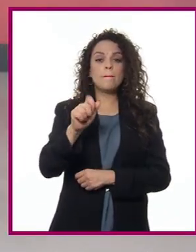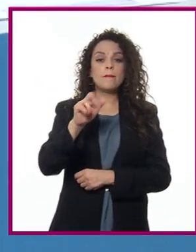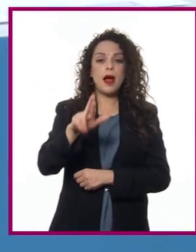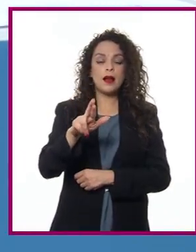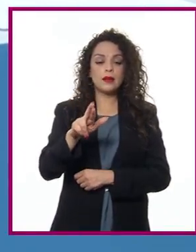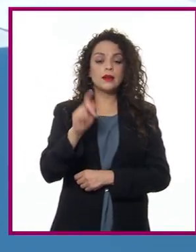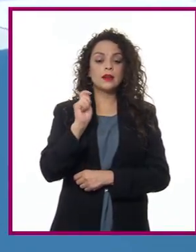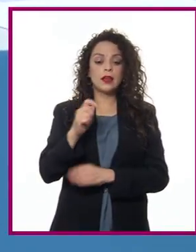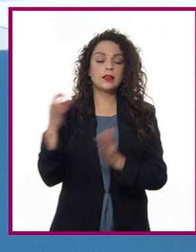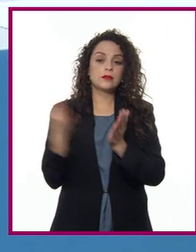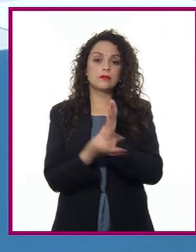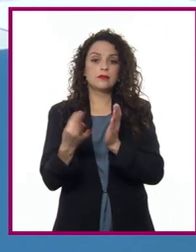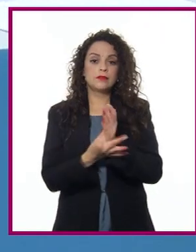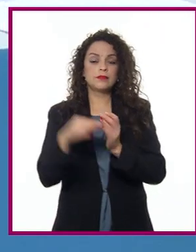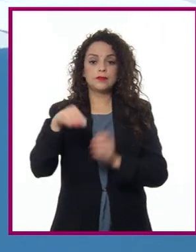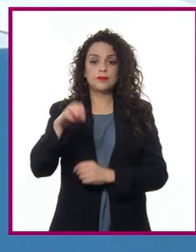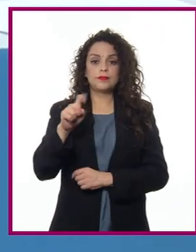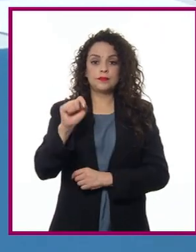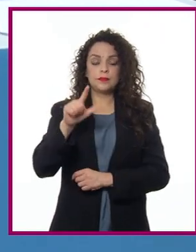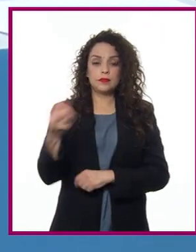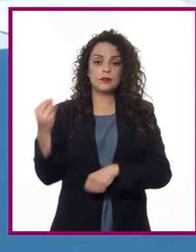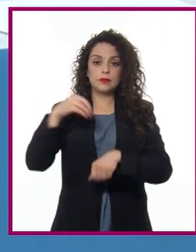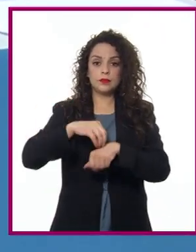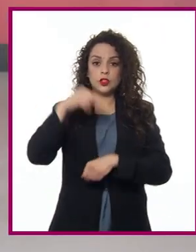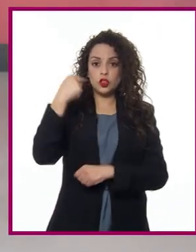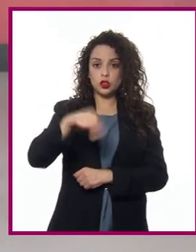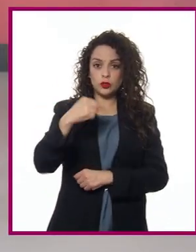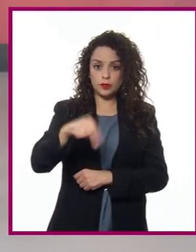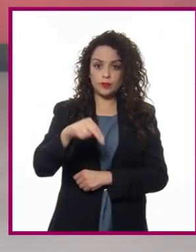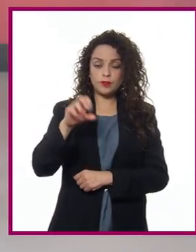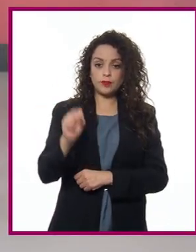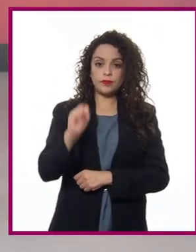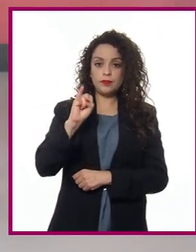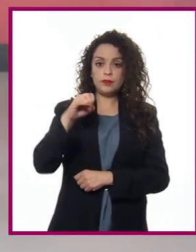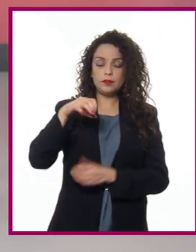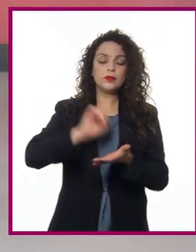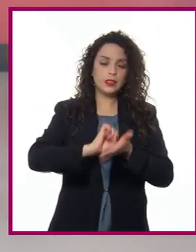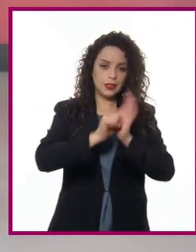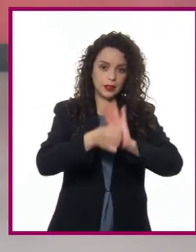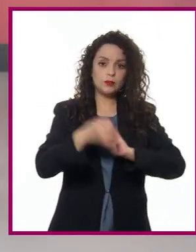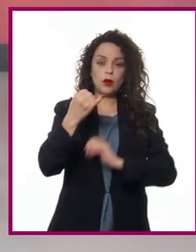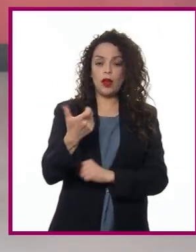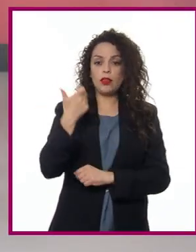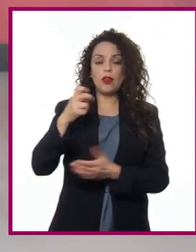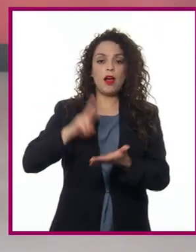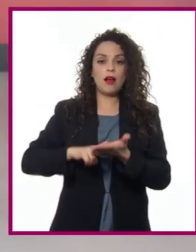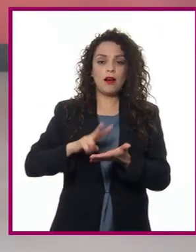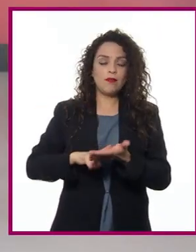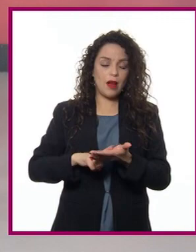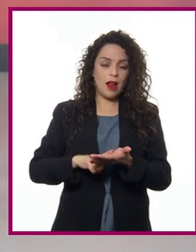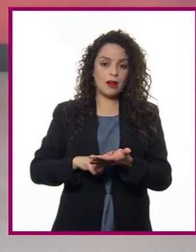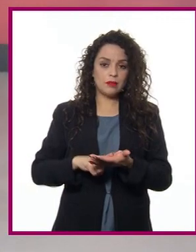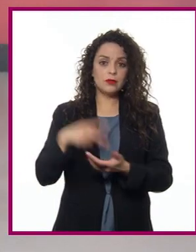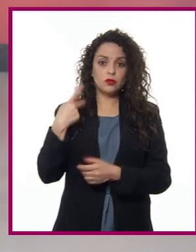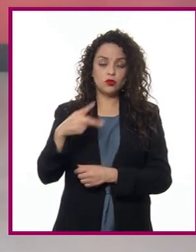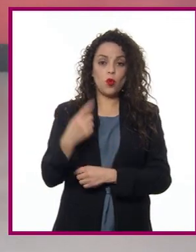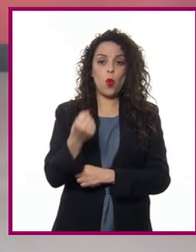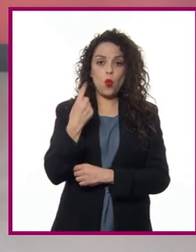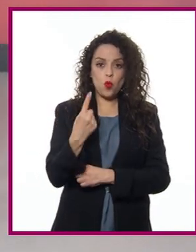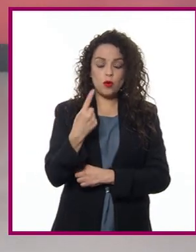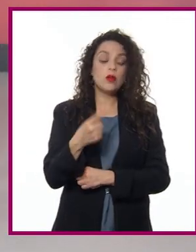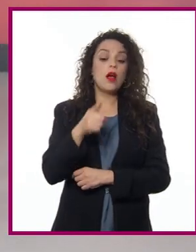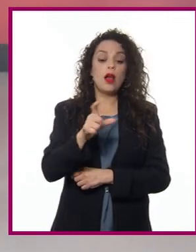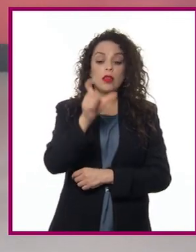metal que contendrá el nombre, símbolo y valencia de los elementos del grupo 1. Las tarjetas de